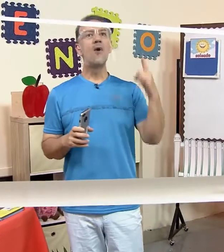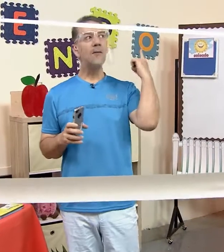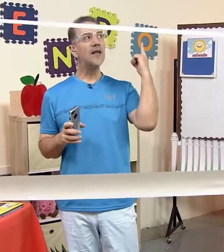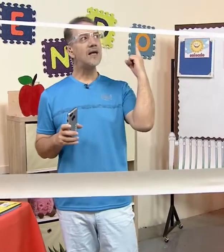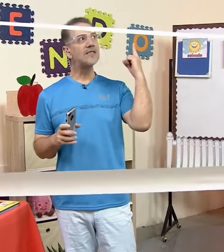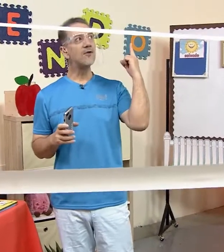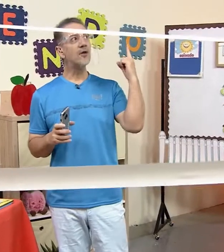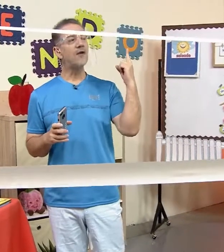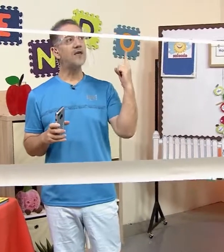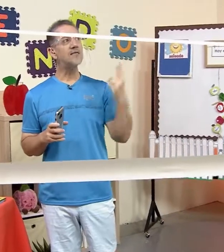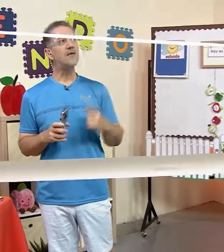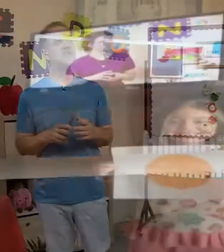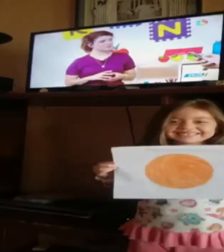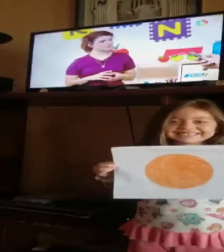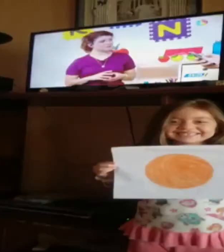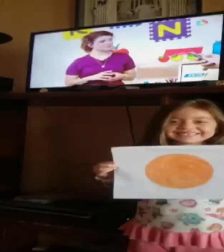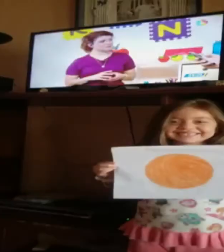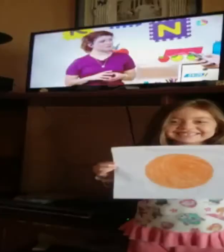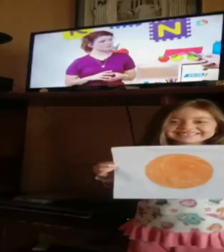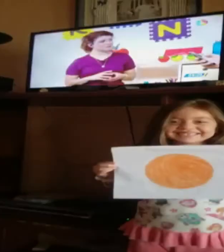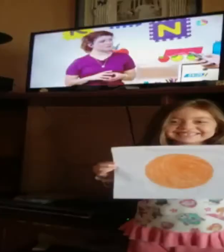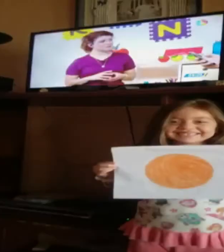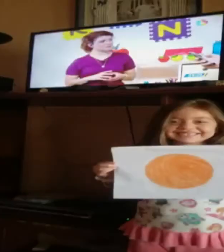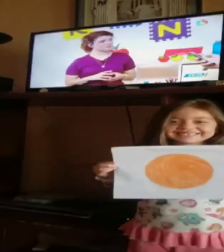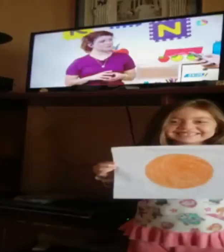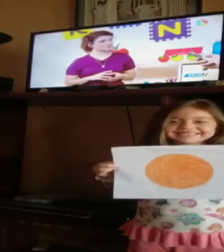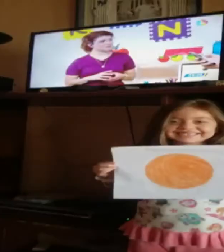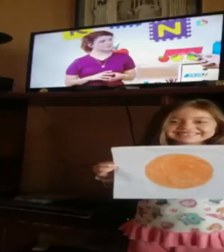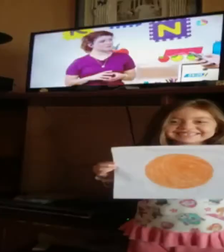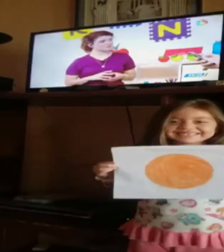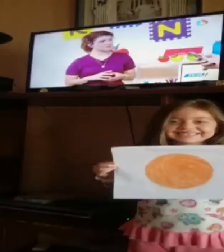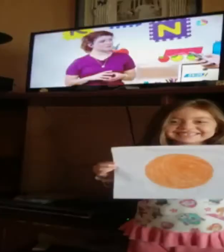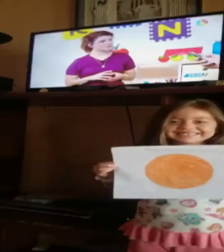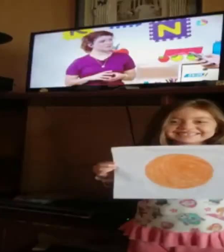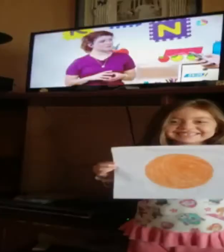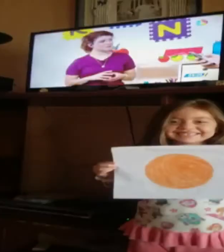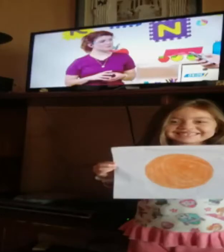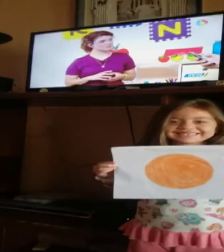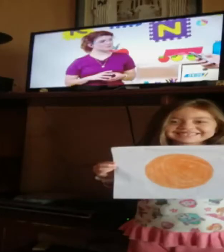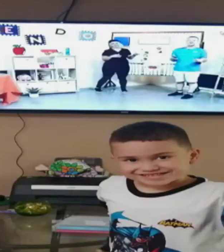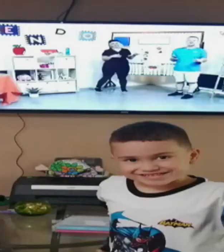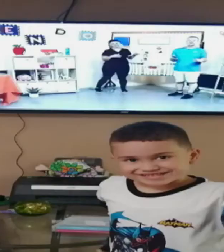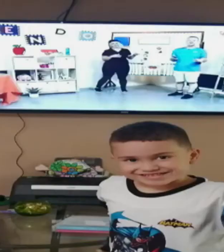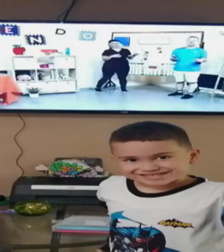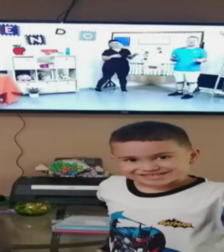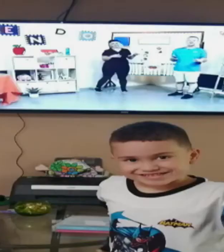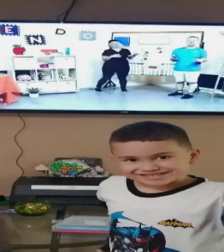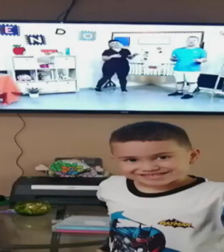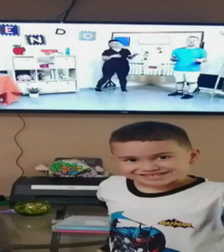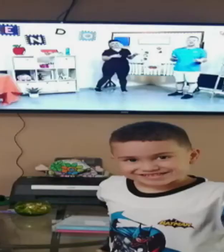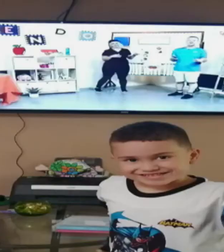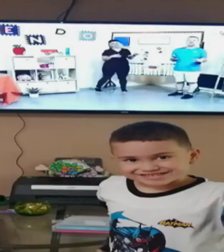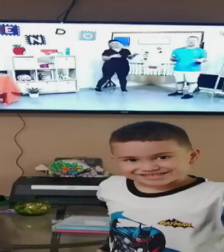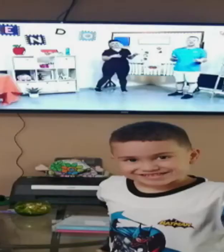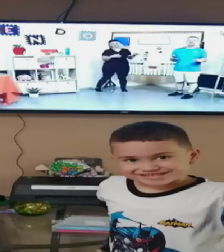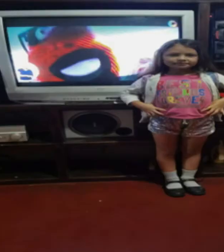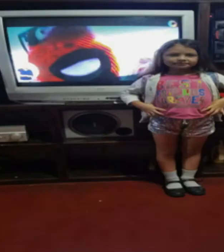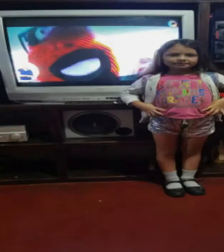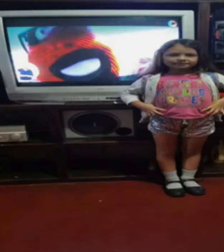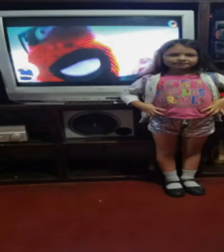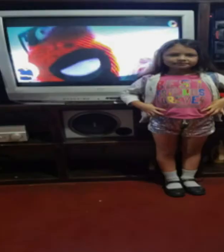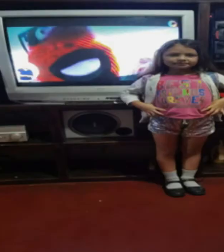8751-1313. Pongamos las fotografías, a ver si lo logramos. Exactamente, ahí están. Recuerden que, y aprovecho porque se nos había